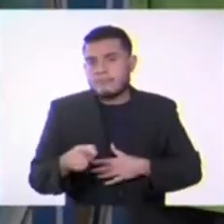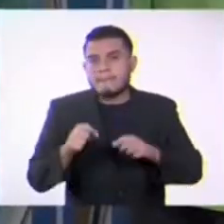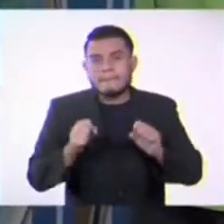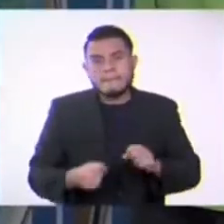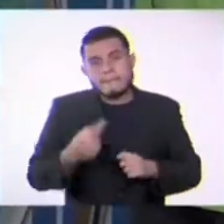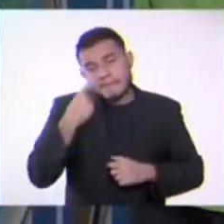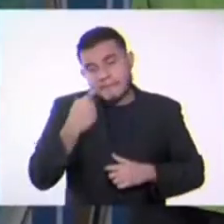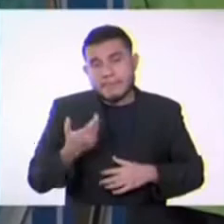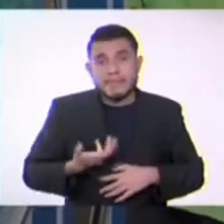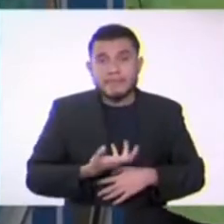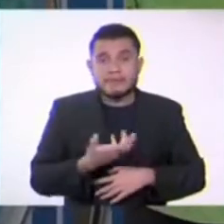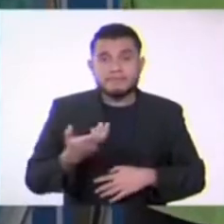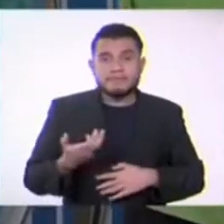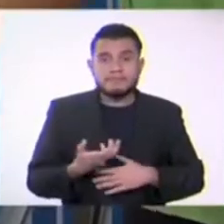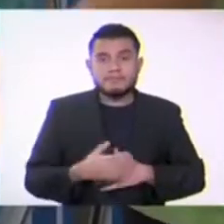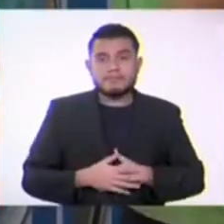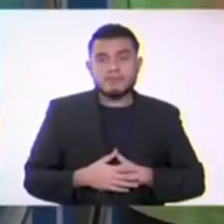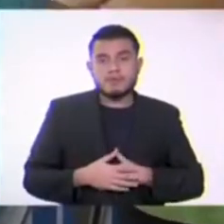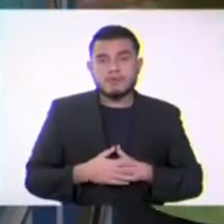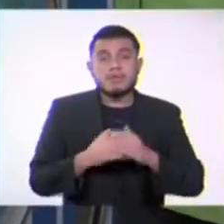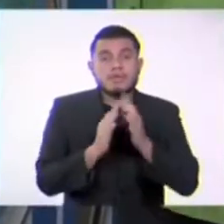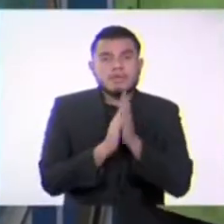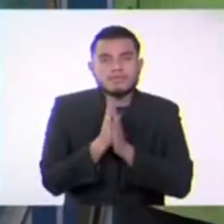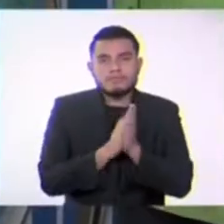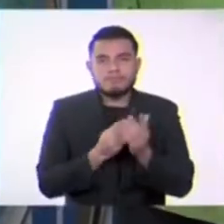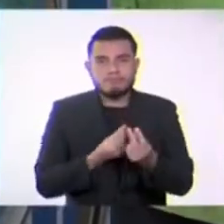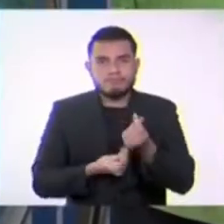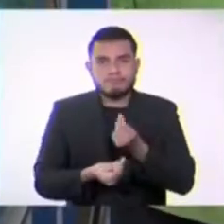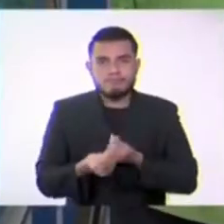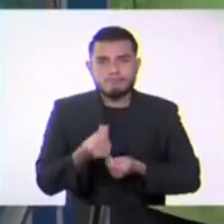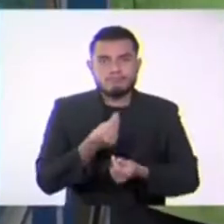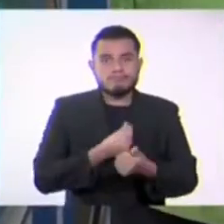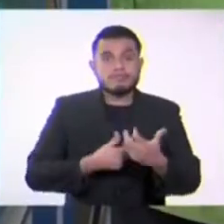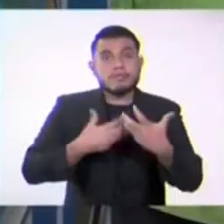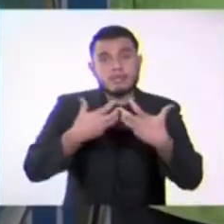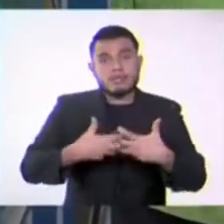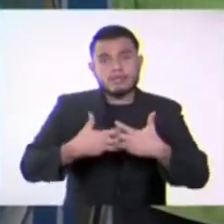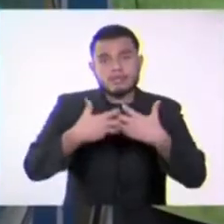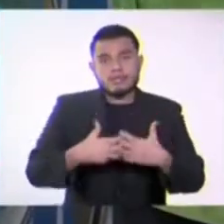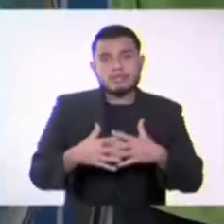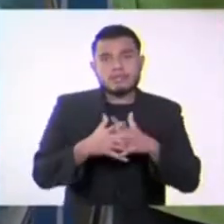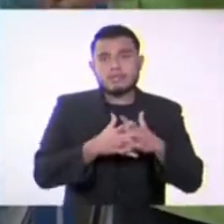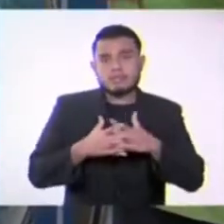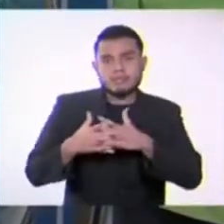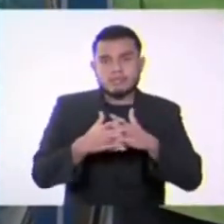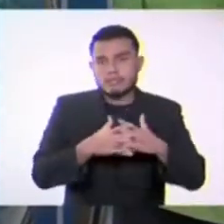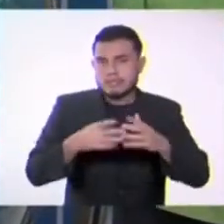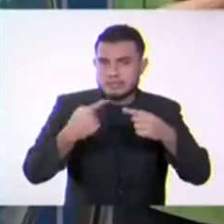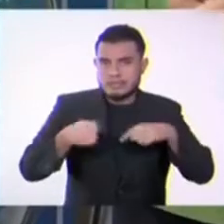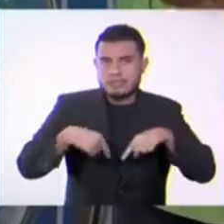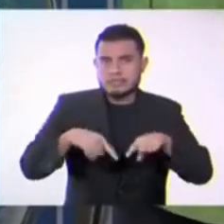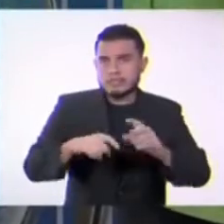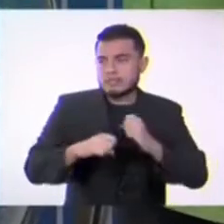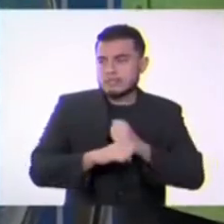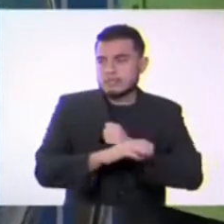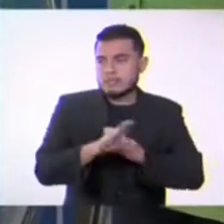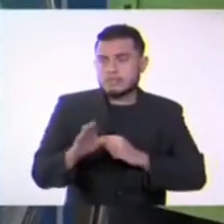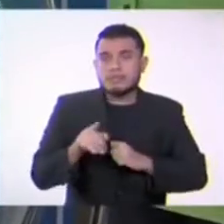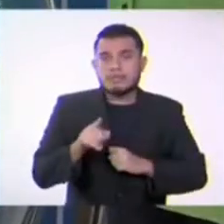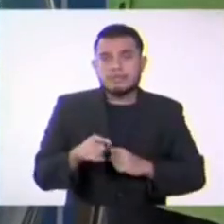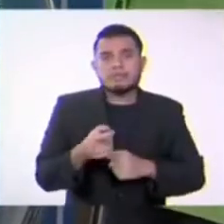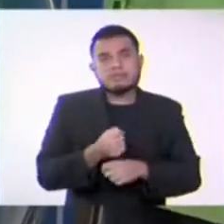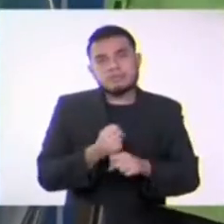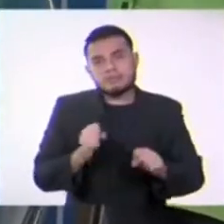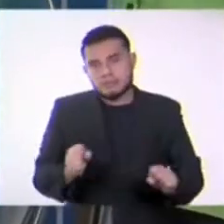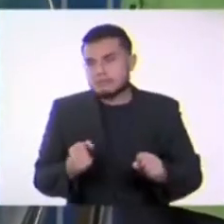entonces es que los intereses comerciales de las empresas de Estados Unidos van a continuar promoviendo esa liberalización